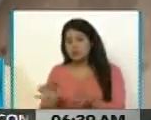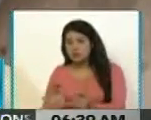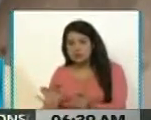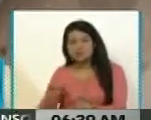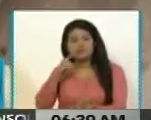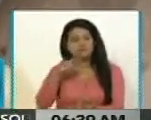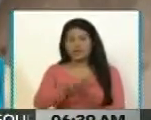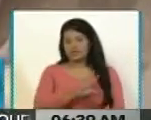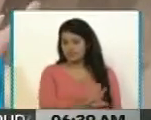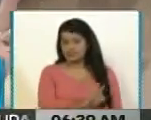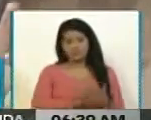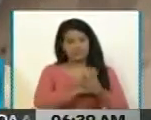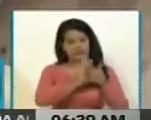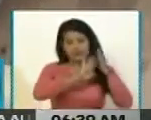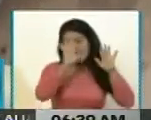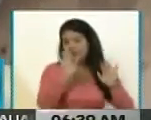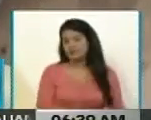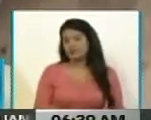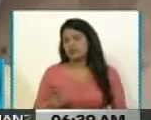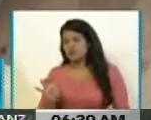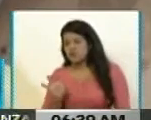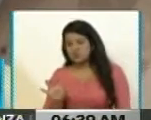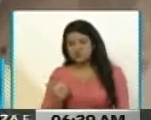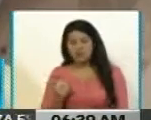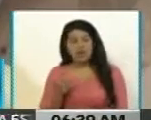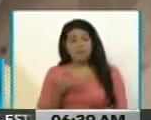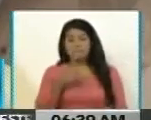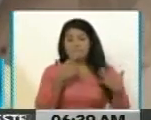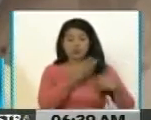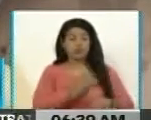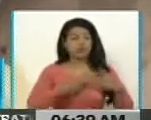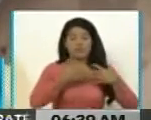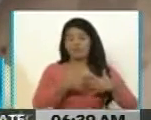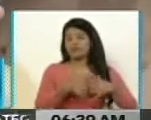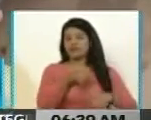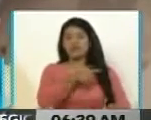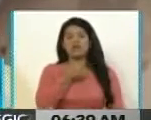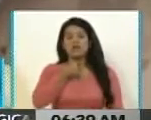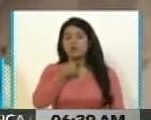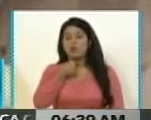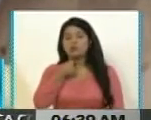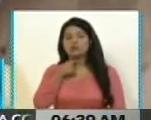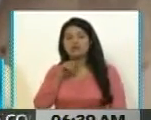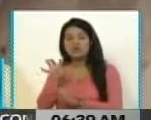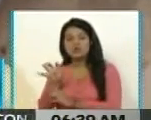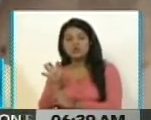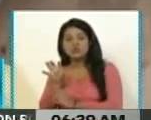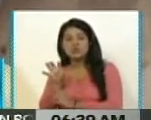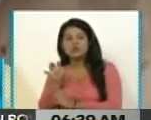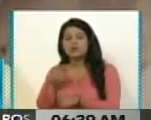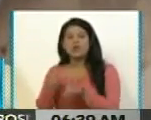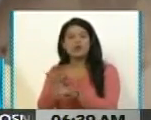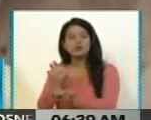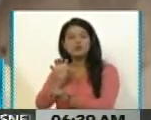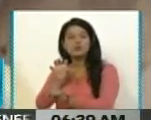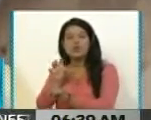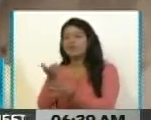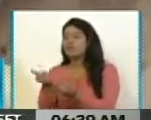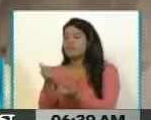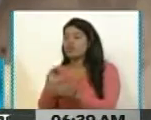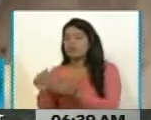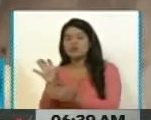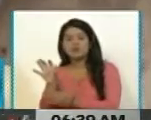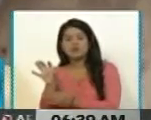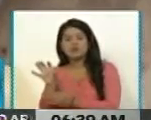lo único, la única manera que se puede definir a un empresariado, que lo que quiere es pegarse de una fuente de divisas y que no